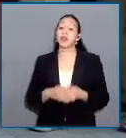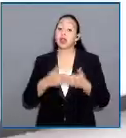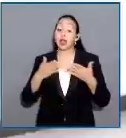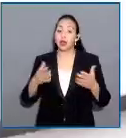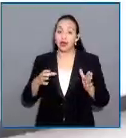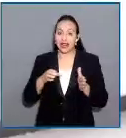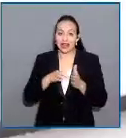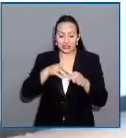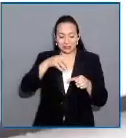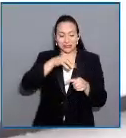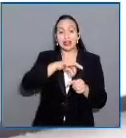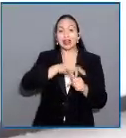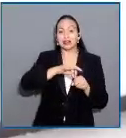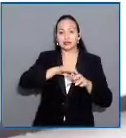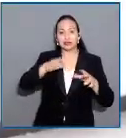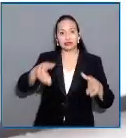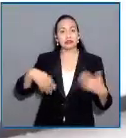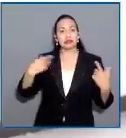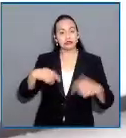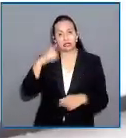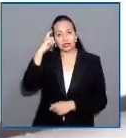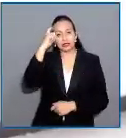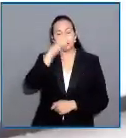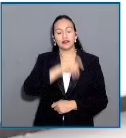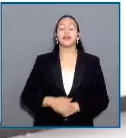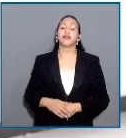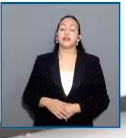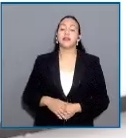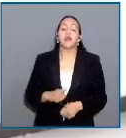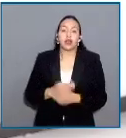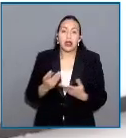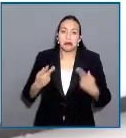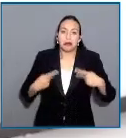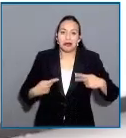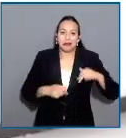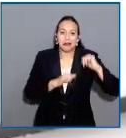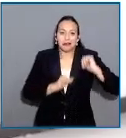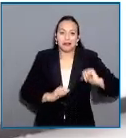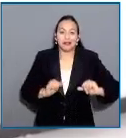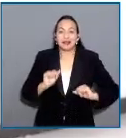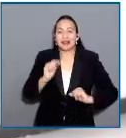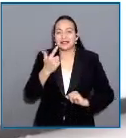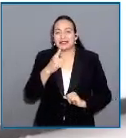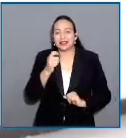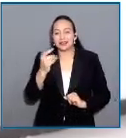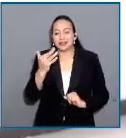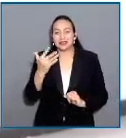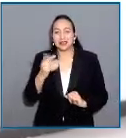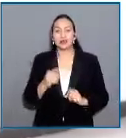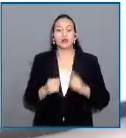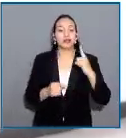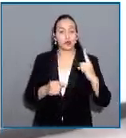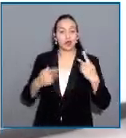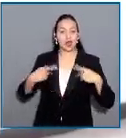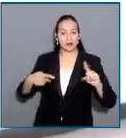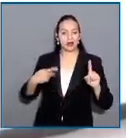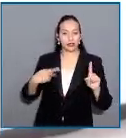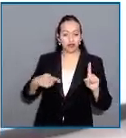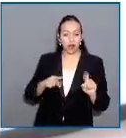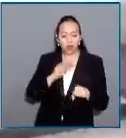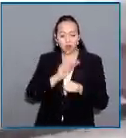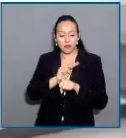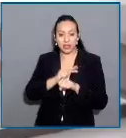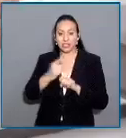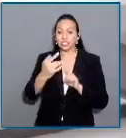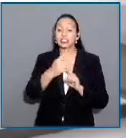desafío. Regularmente se hace a partir de 750 electores, se instala una casilla. Hoy lo que se está buscando es que sea un número mayor de